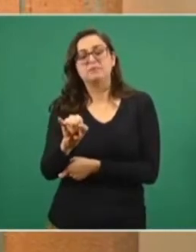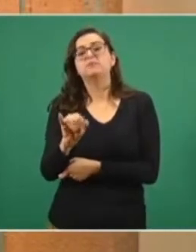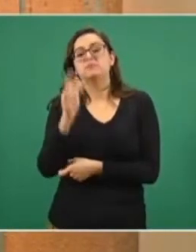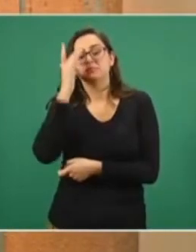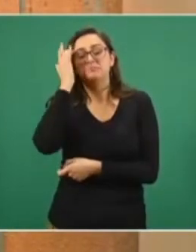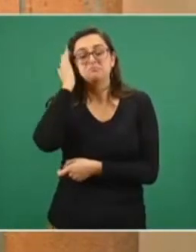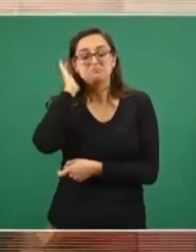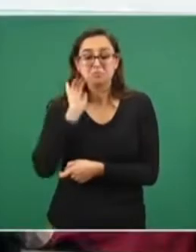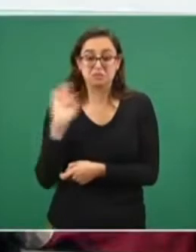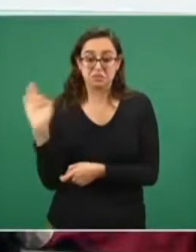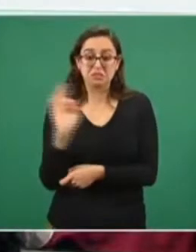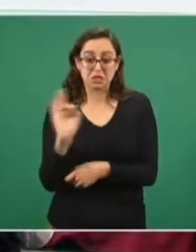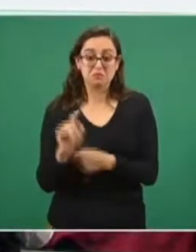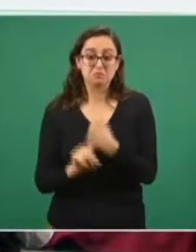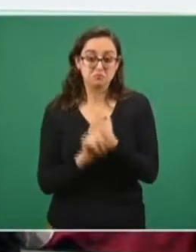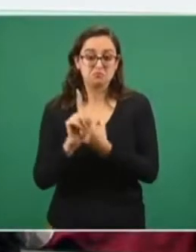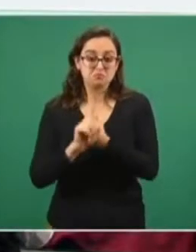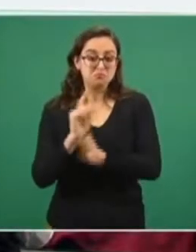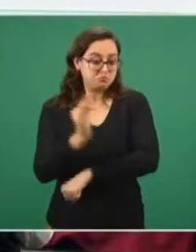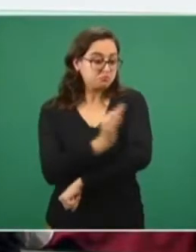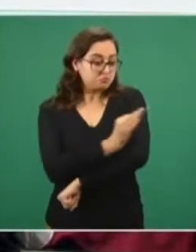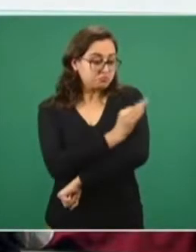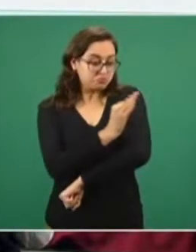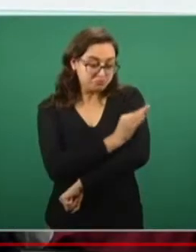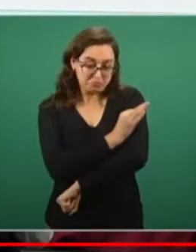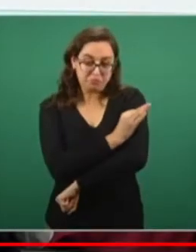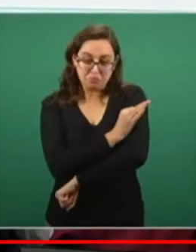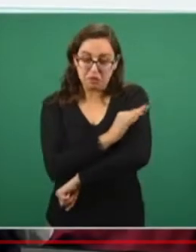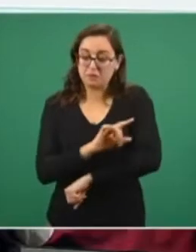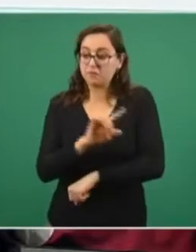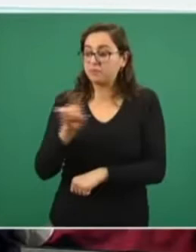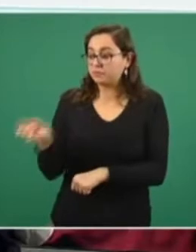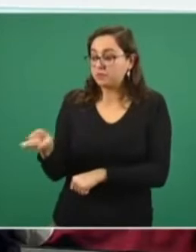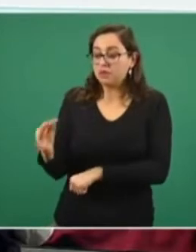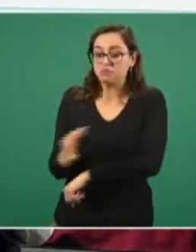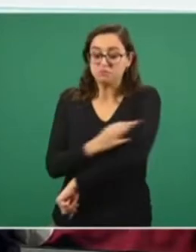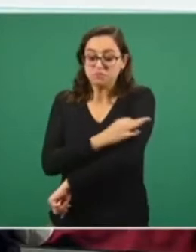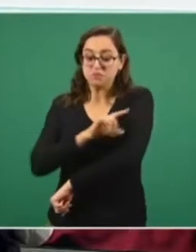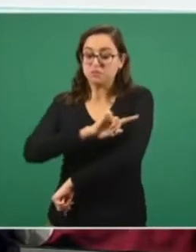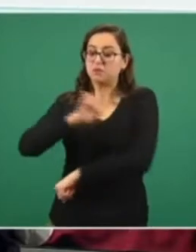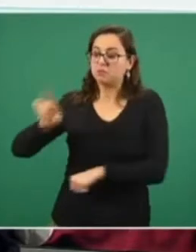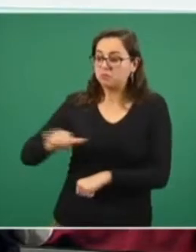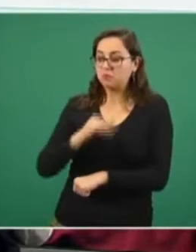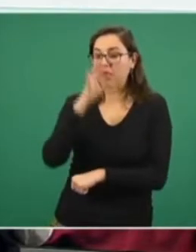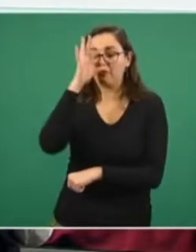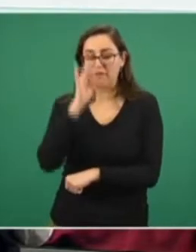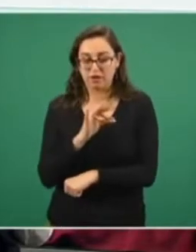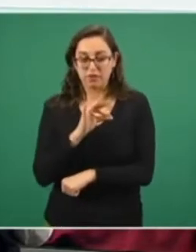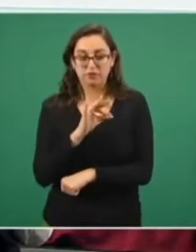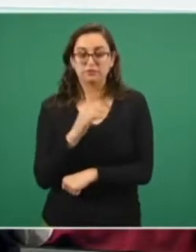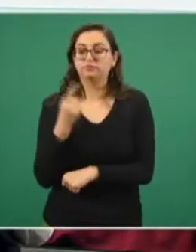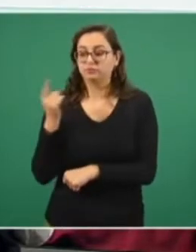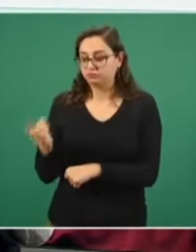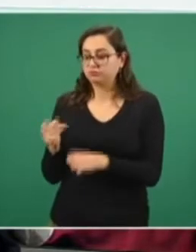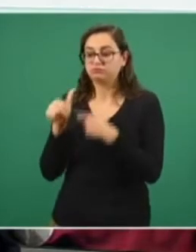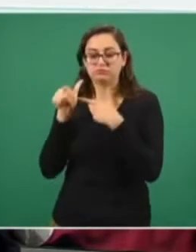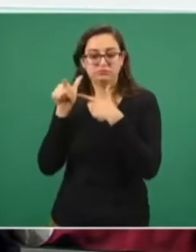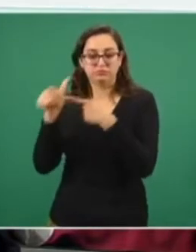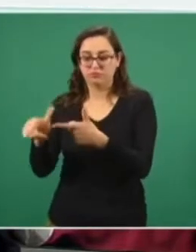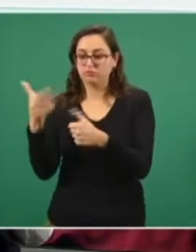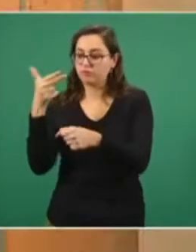vacunación e inmunización después de recibir la vacuna específica. La médica continúa bajo